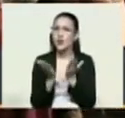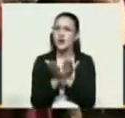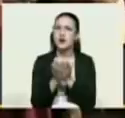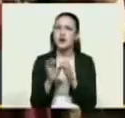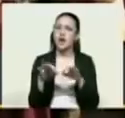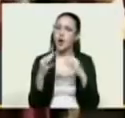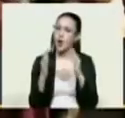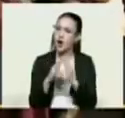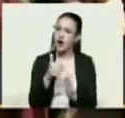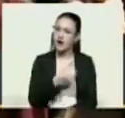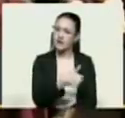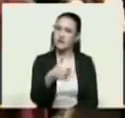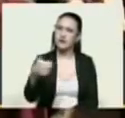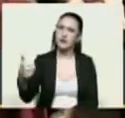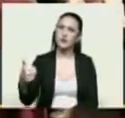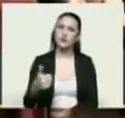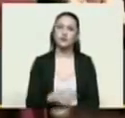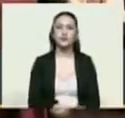hogares.